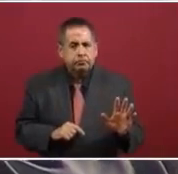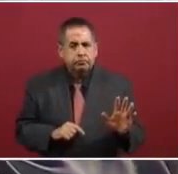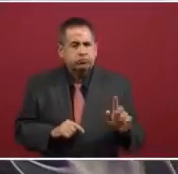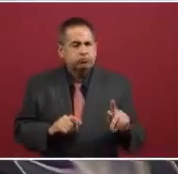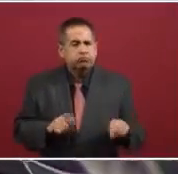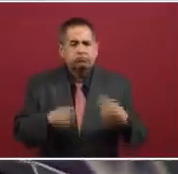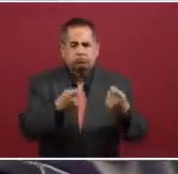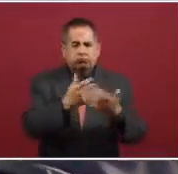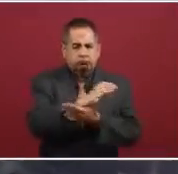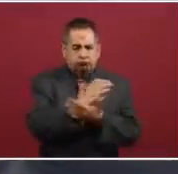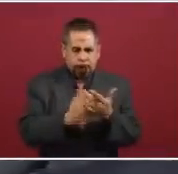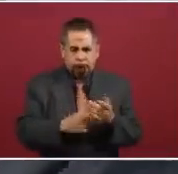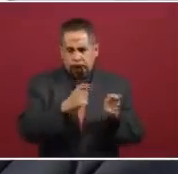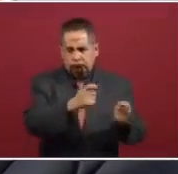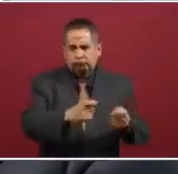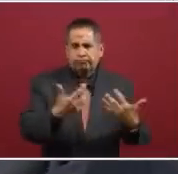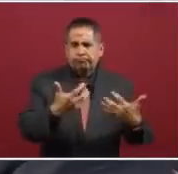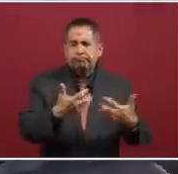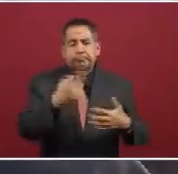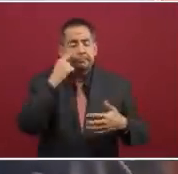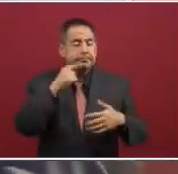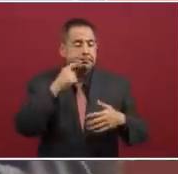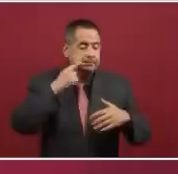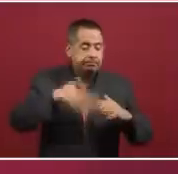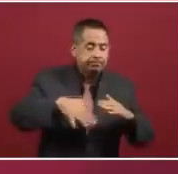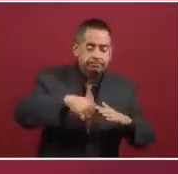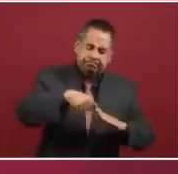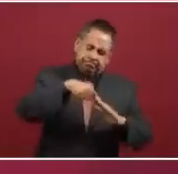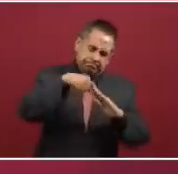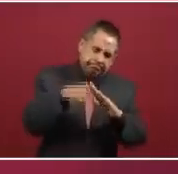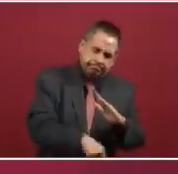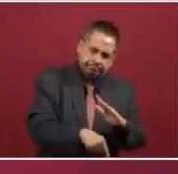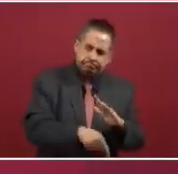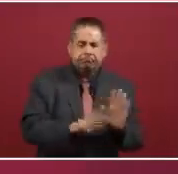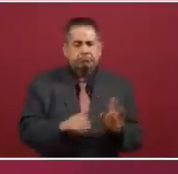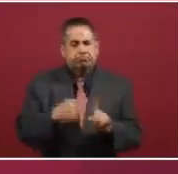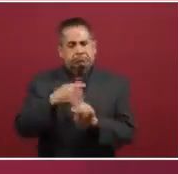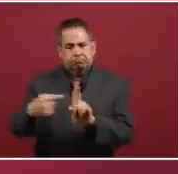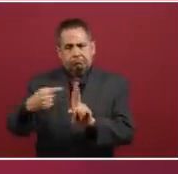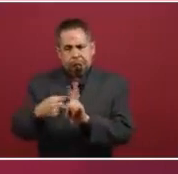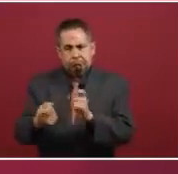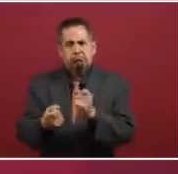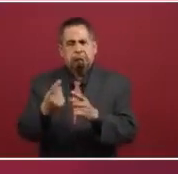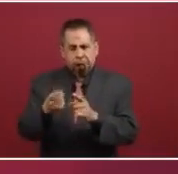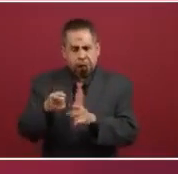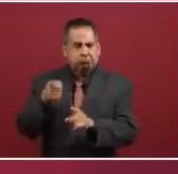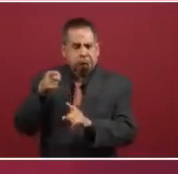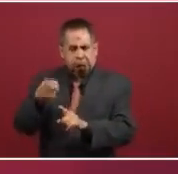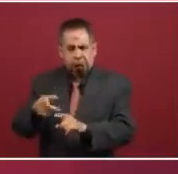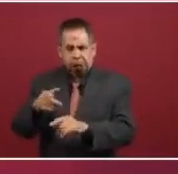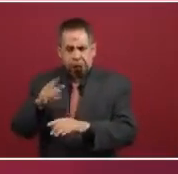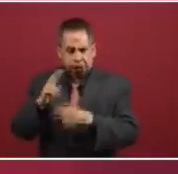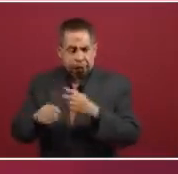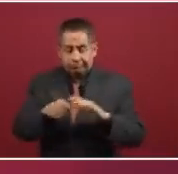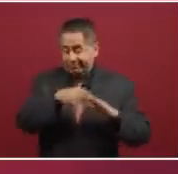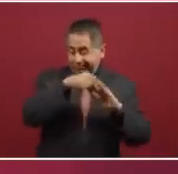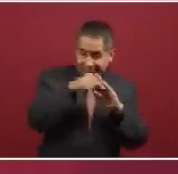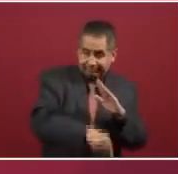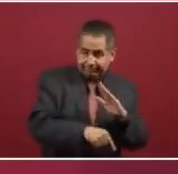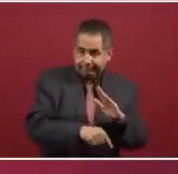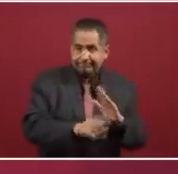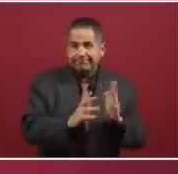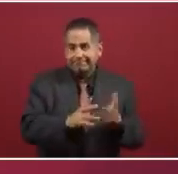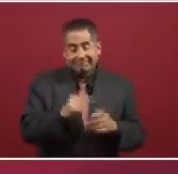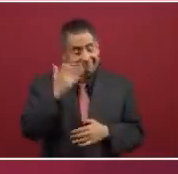recibieron contratos para explorar, para perforar, que ya algunas ya empezaron, pero se han